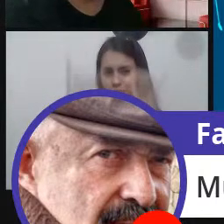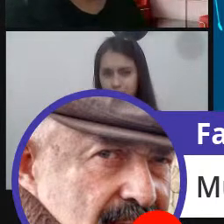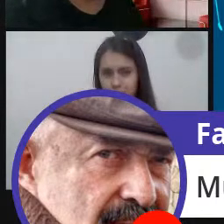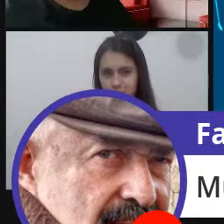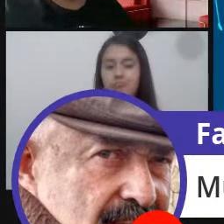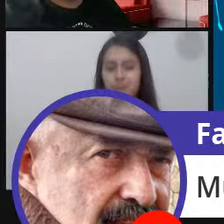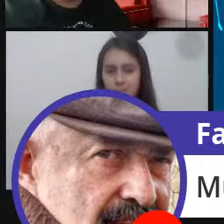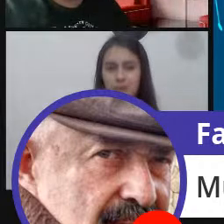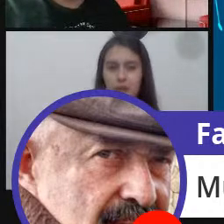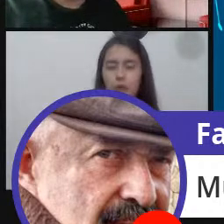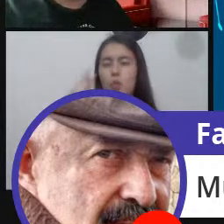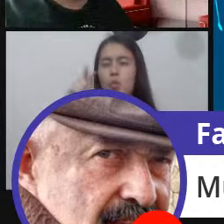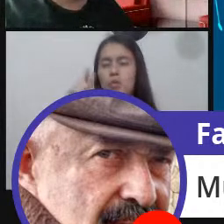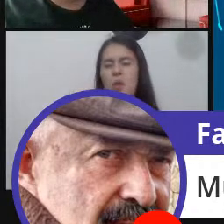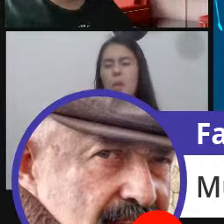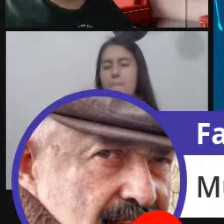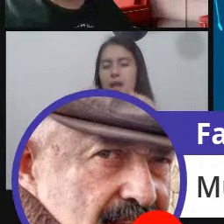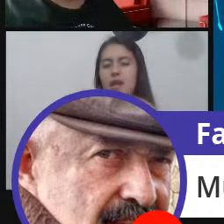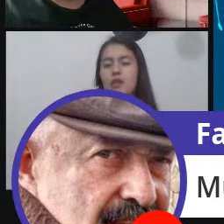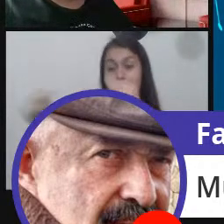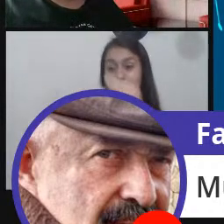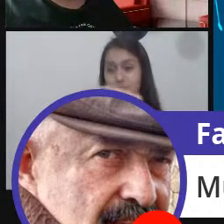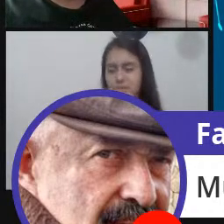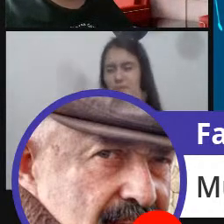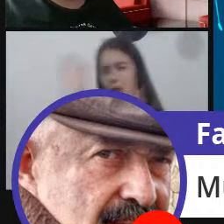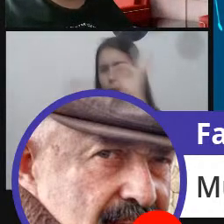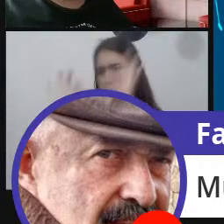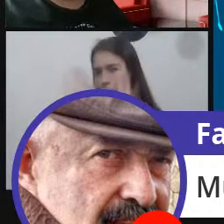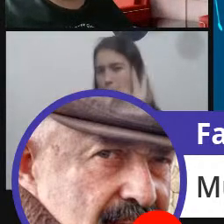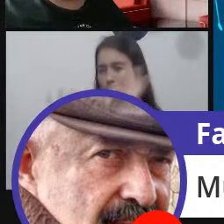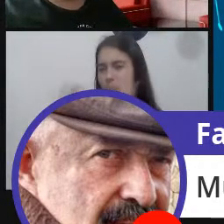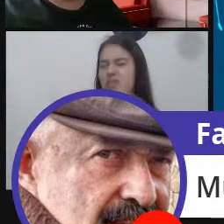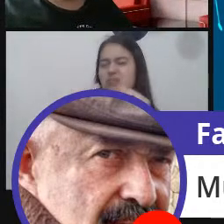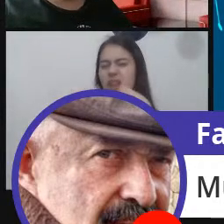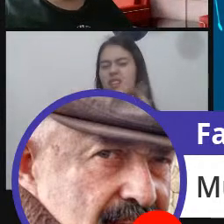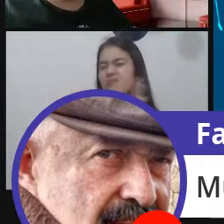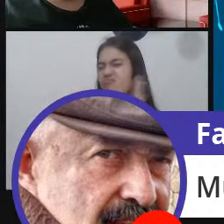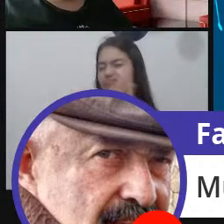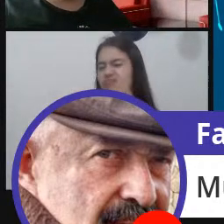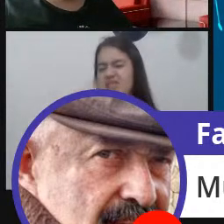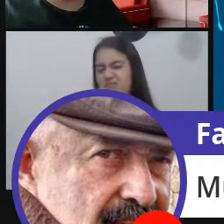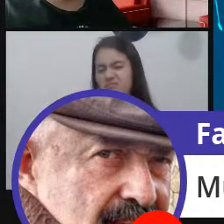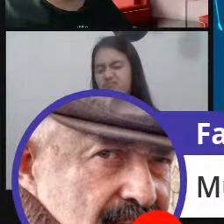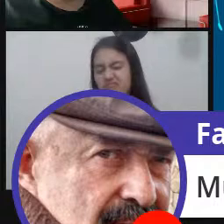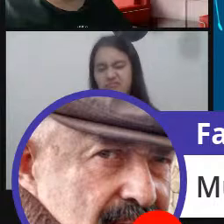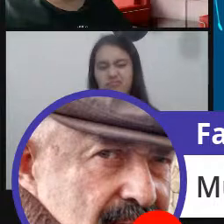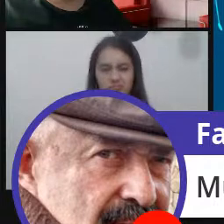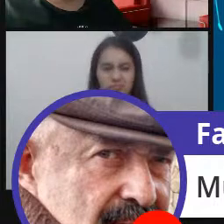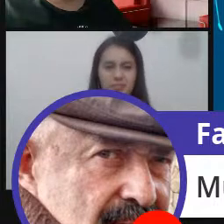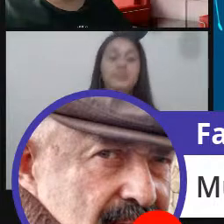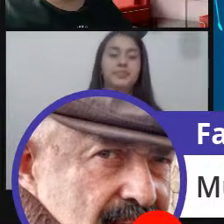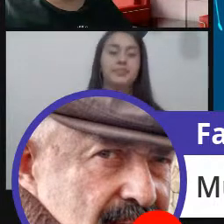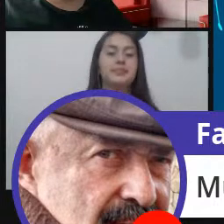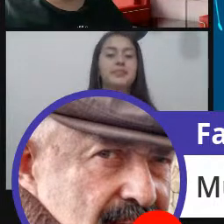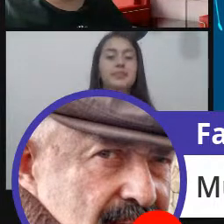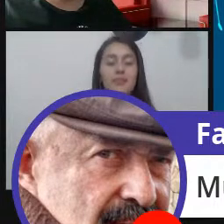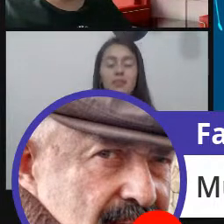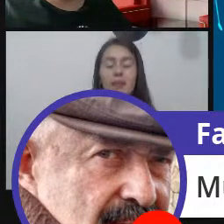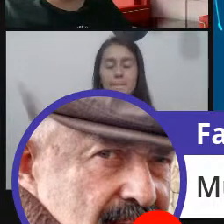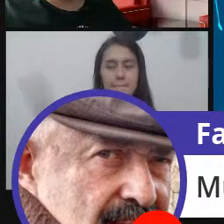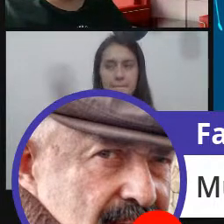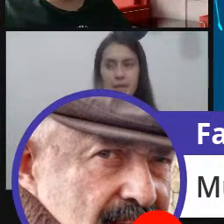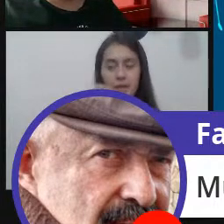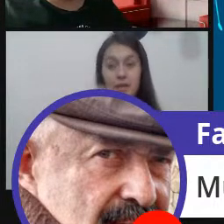momentico para que podamos ajustar unos temas técnicos, por favor, ¿de acuerdo? Muchas gracias, maestro, bienvenido. Dentro de 8 días usted